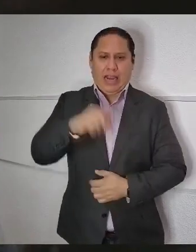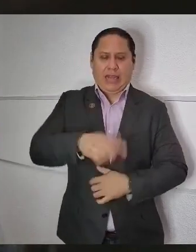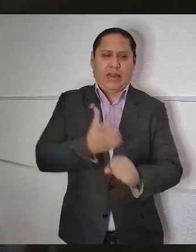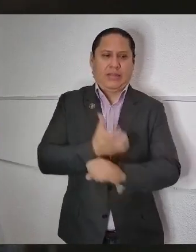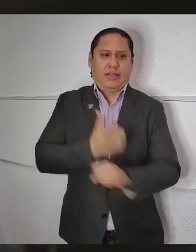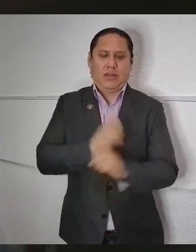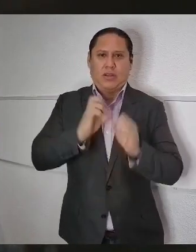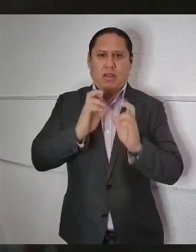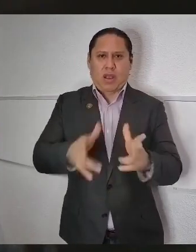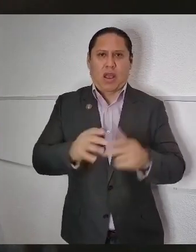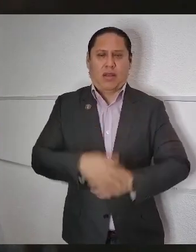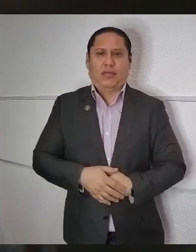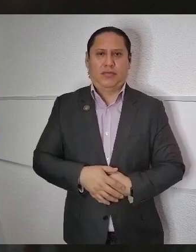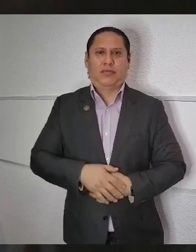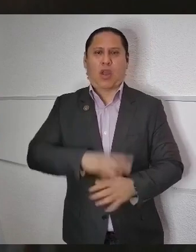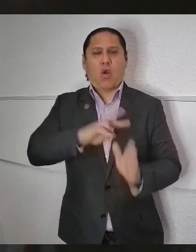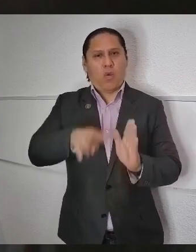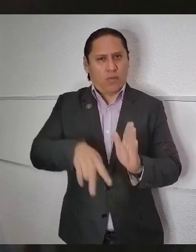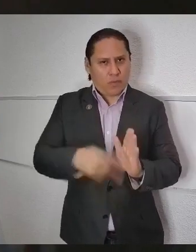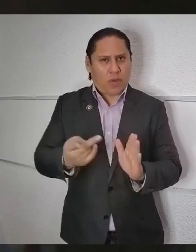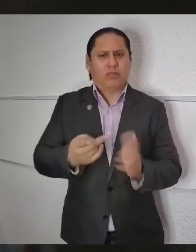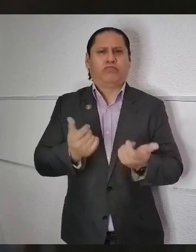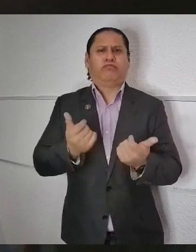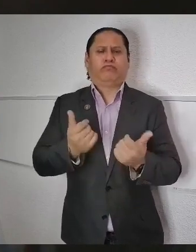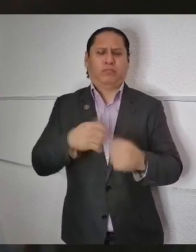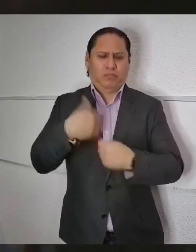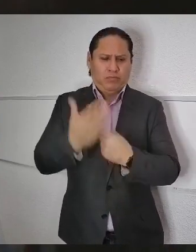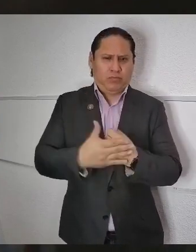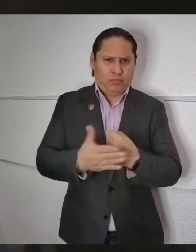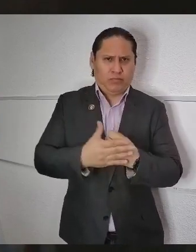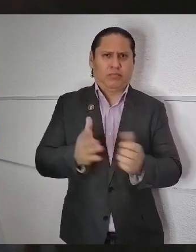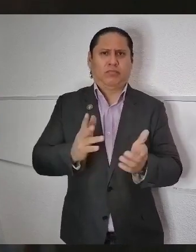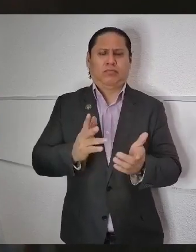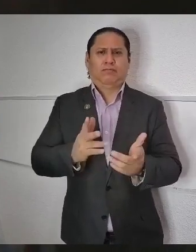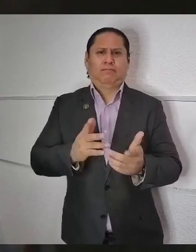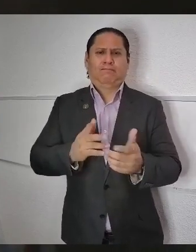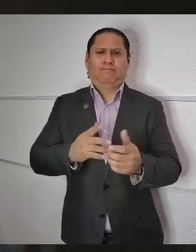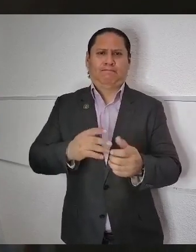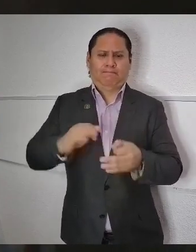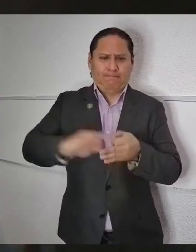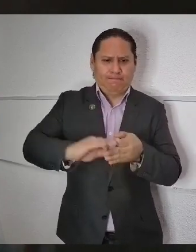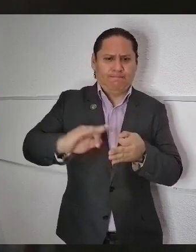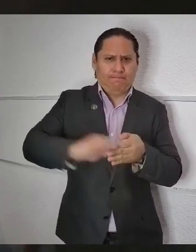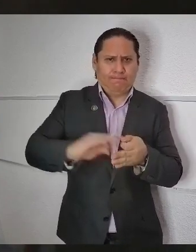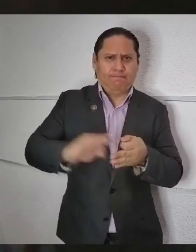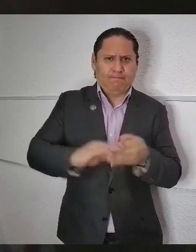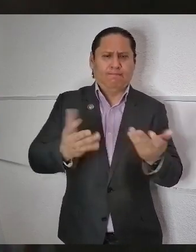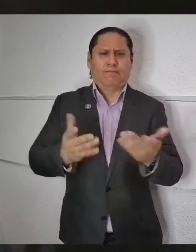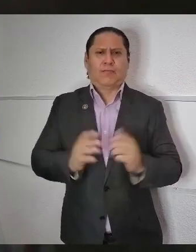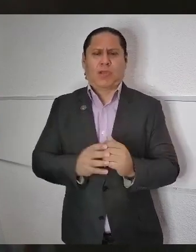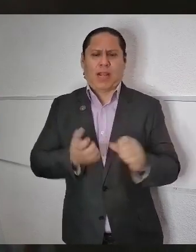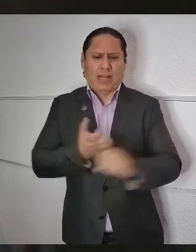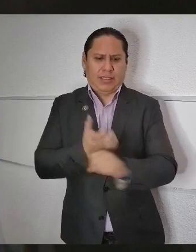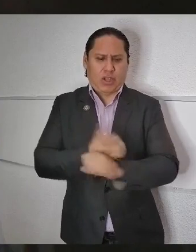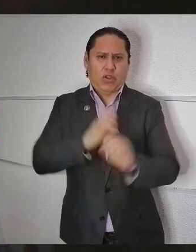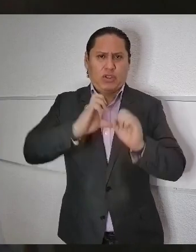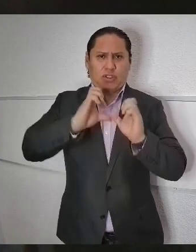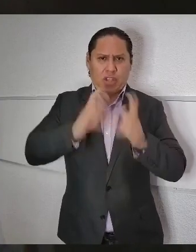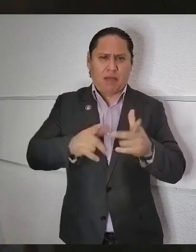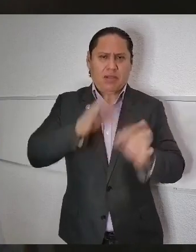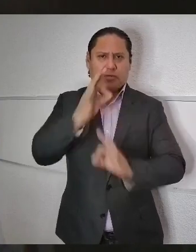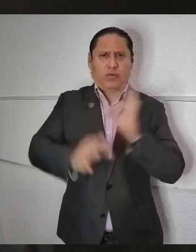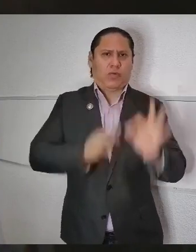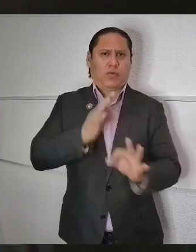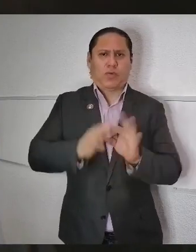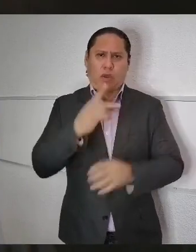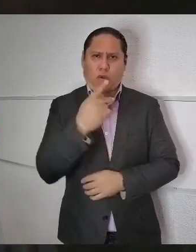Chiapas a que verifique de forma periódica que los ayuntamientos y los consejos municipales del Estado cumplan con